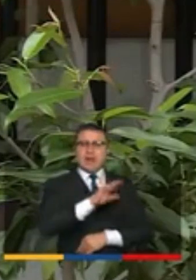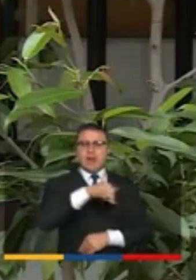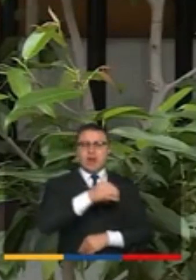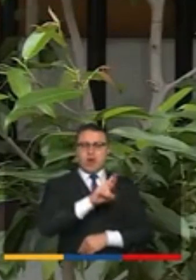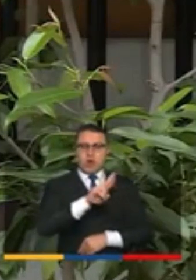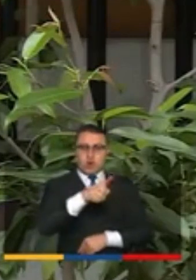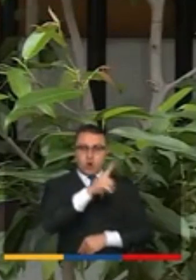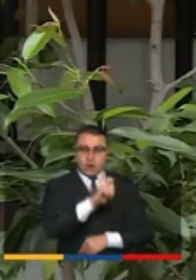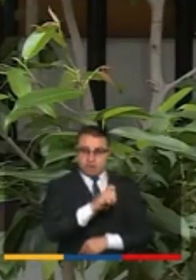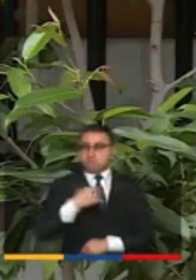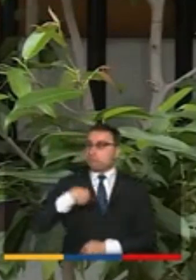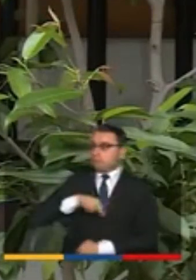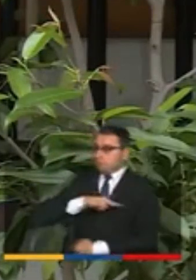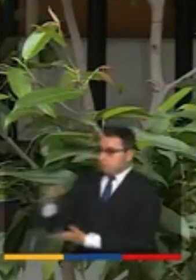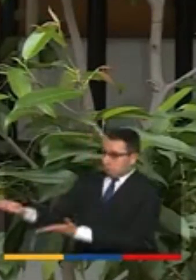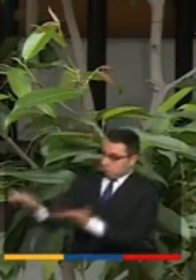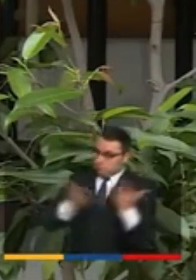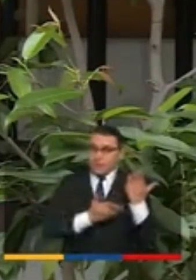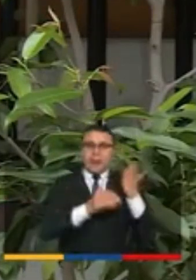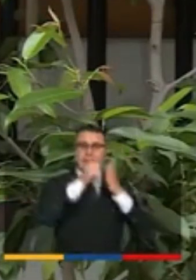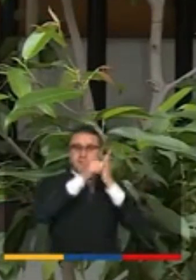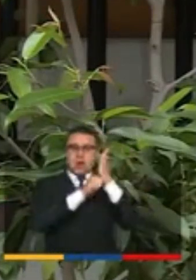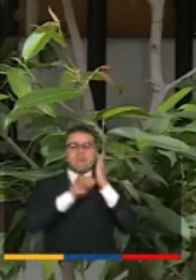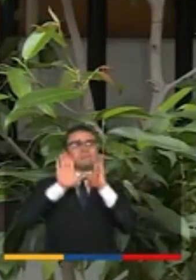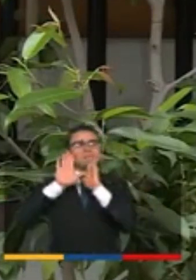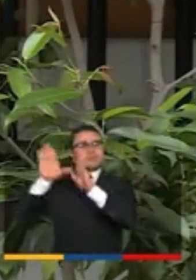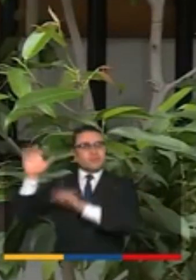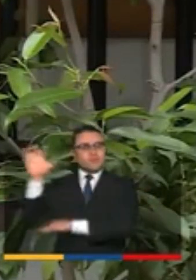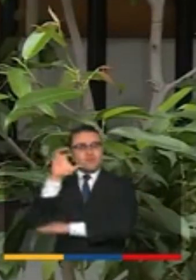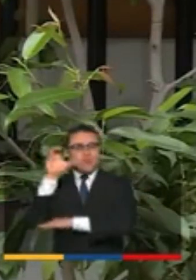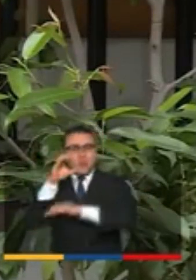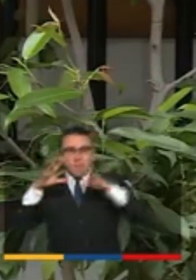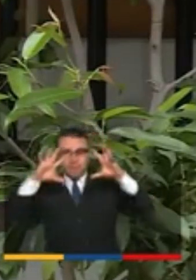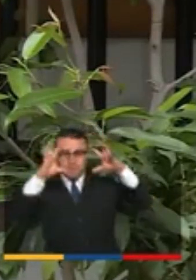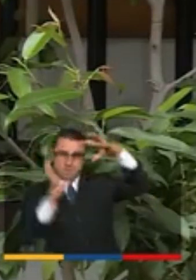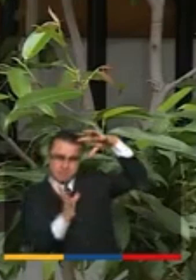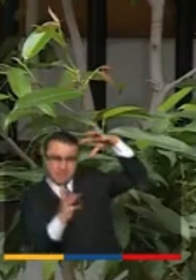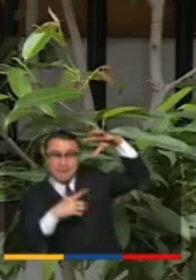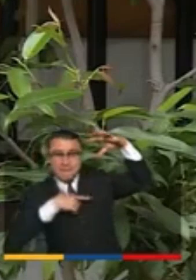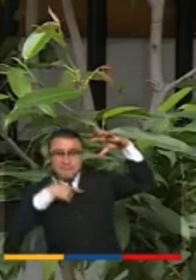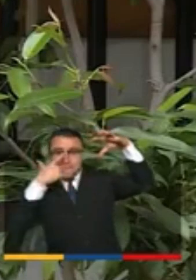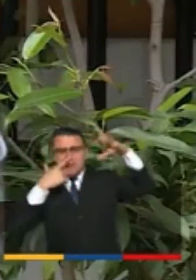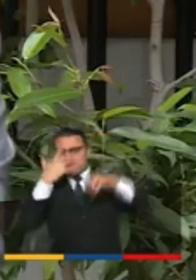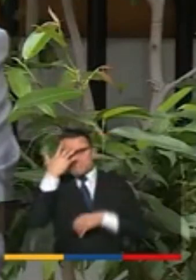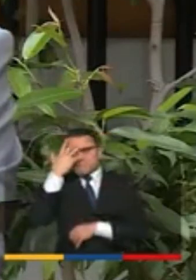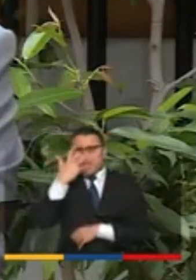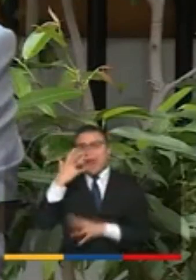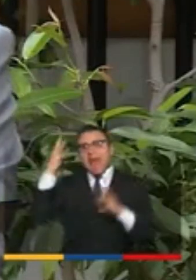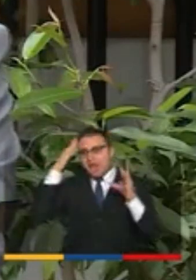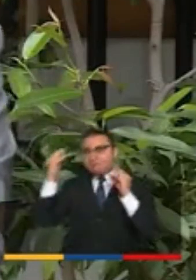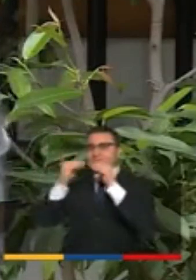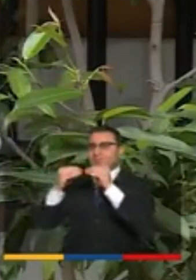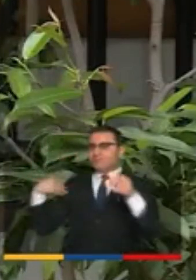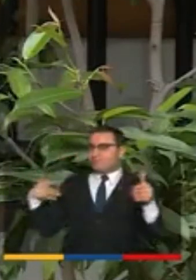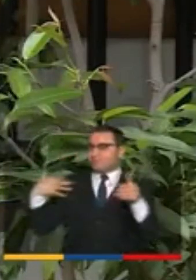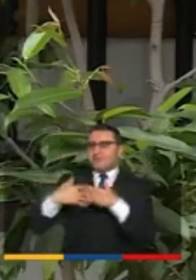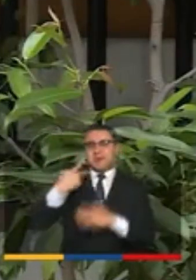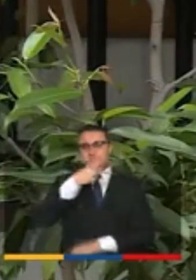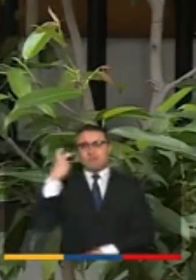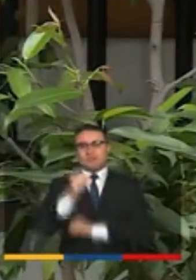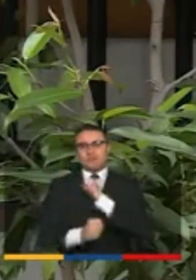prestará apoyo logístico al programa antártico colombiano en el marco de la conmemoración del bicentenario de las relaciones bilaterales entre las dos